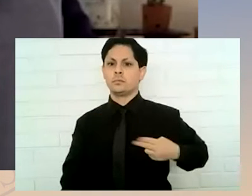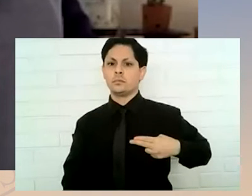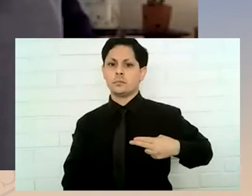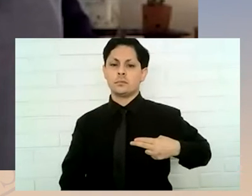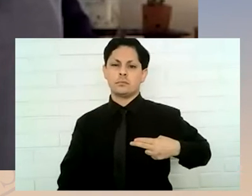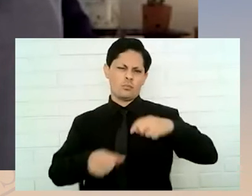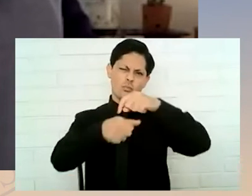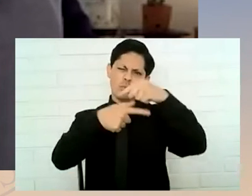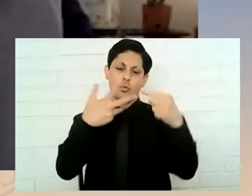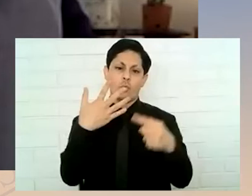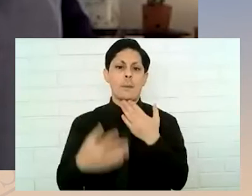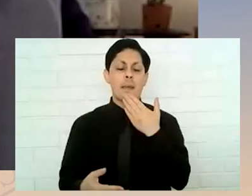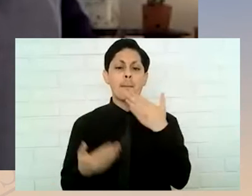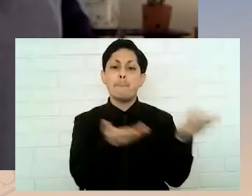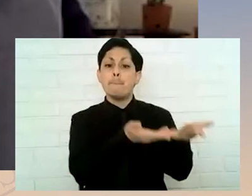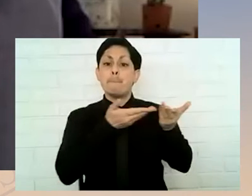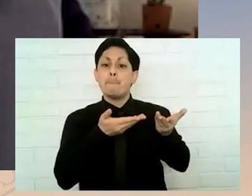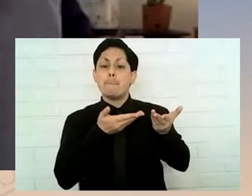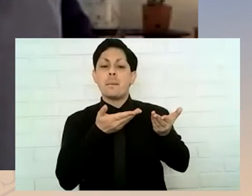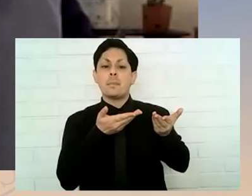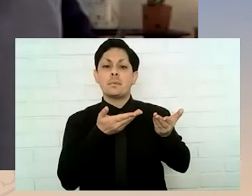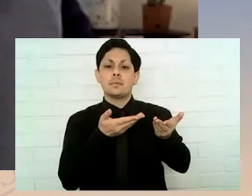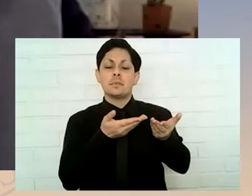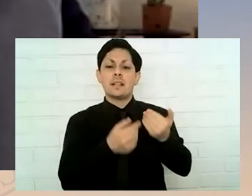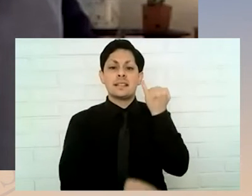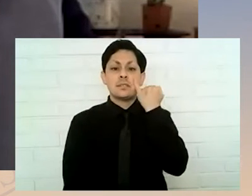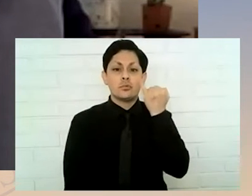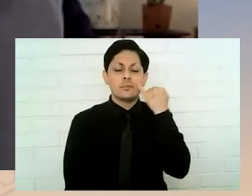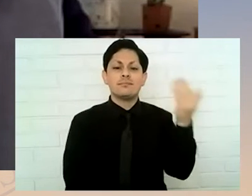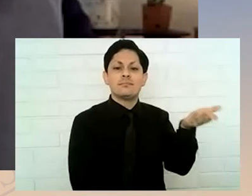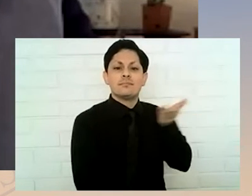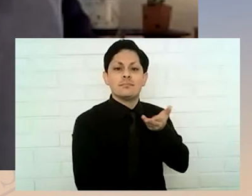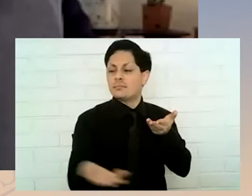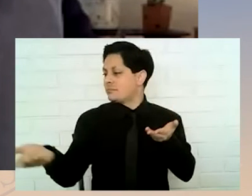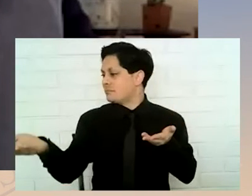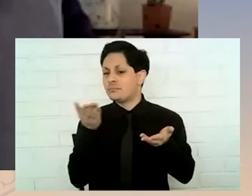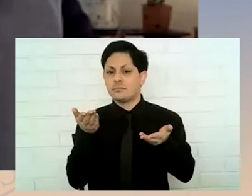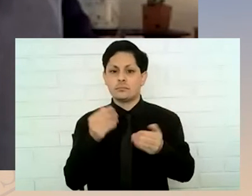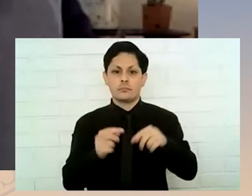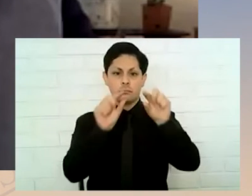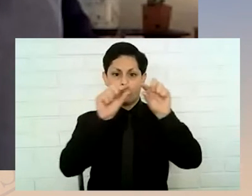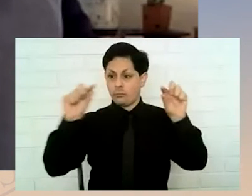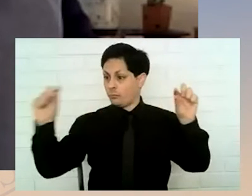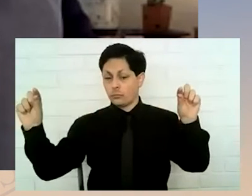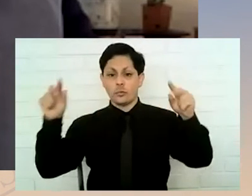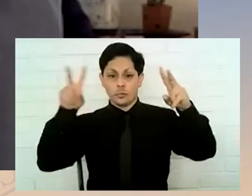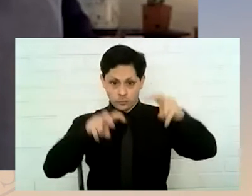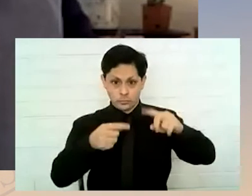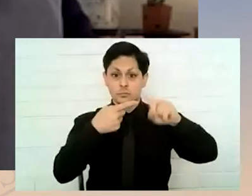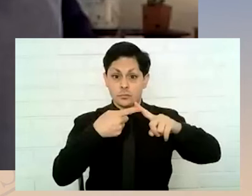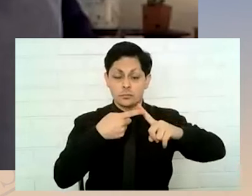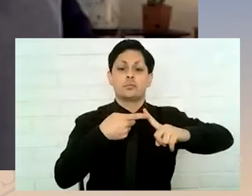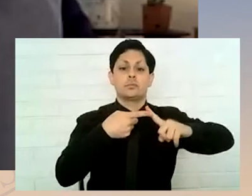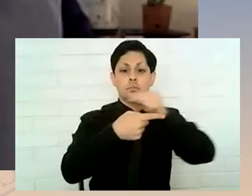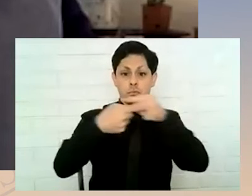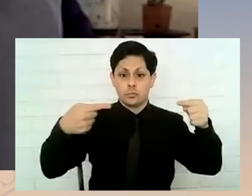y también premios desde diferentes instituciones. Sus líneas de investigación son educación